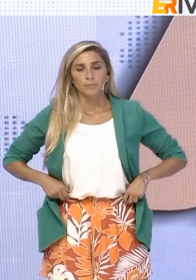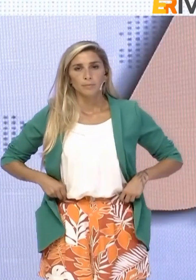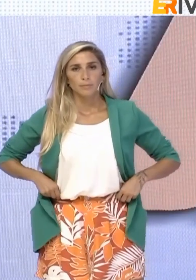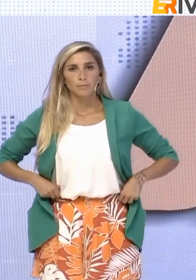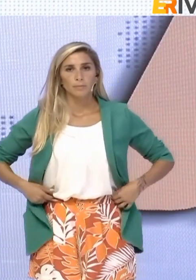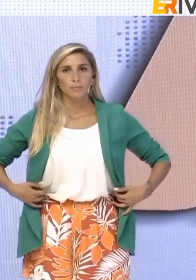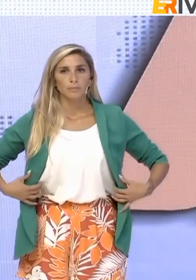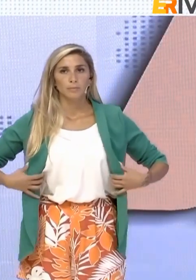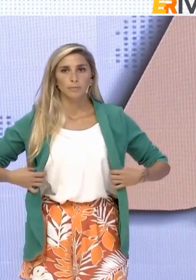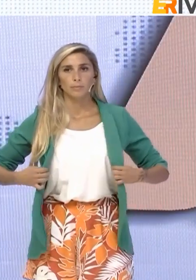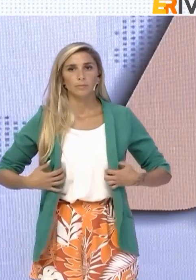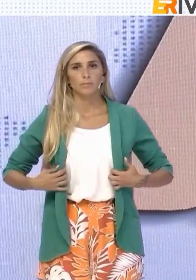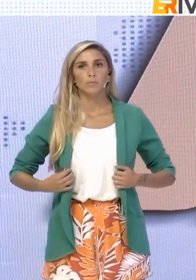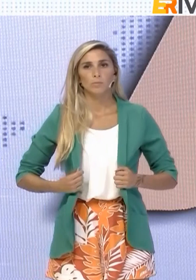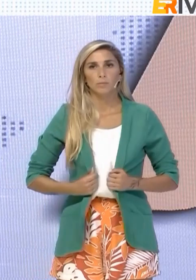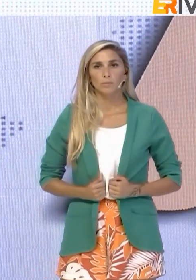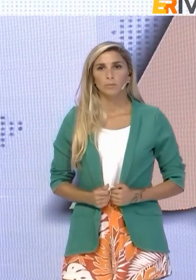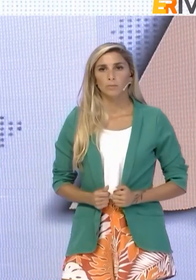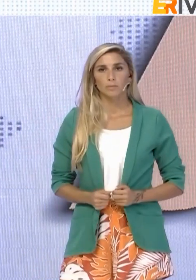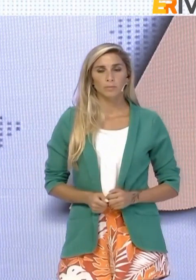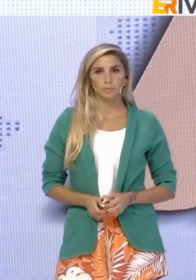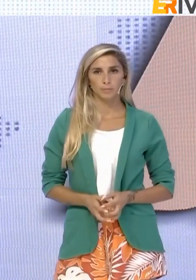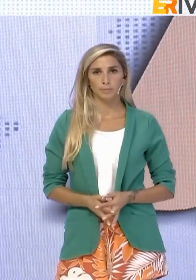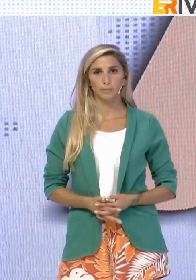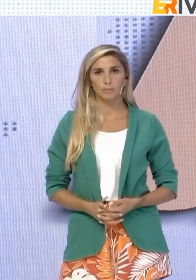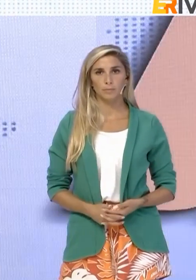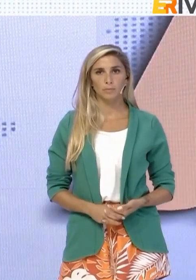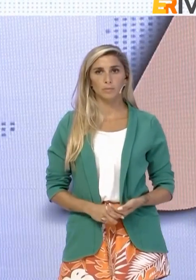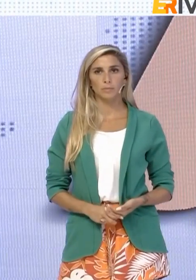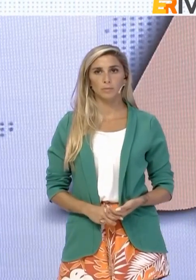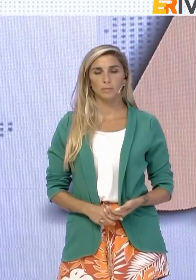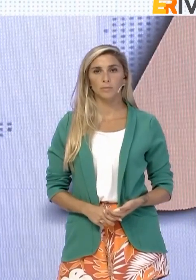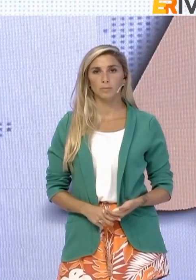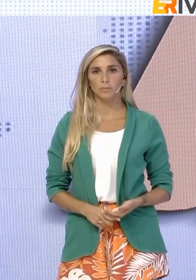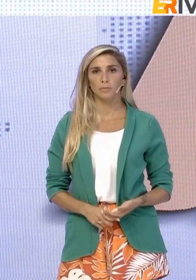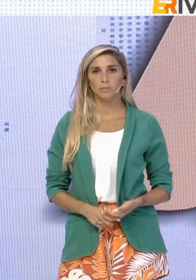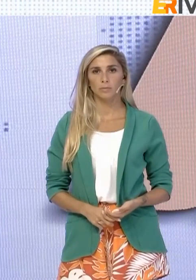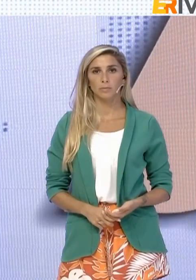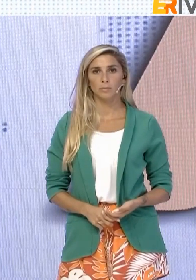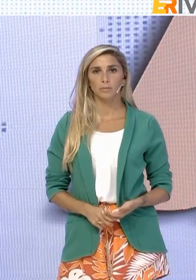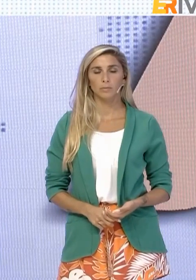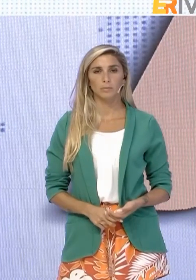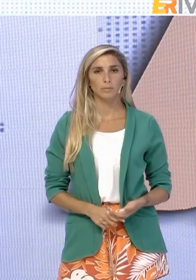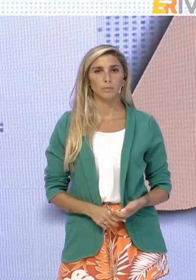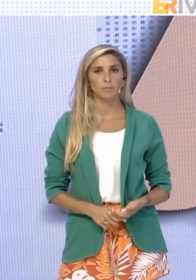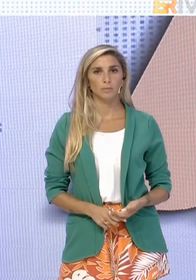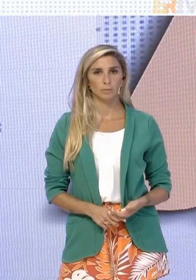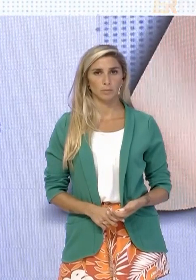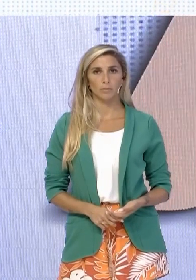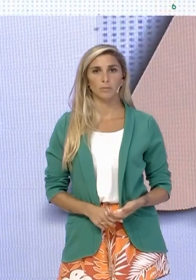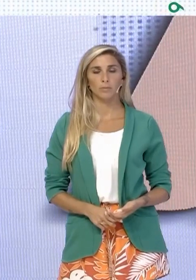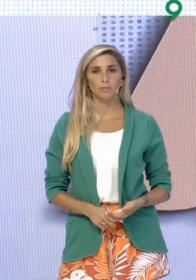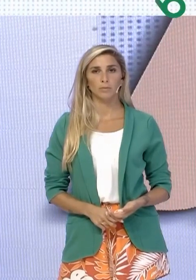de un premio, de lo que fuera, o de un beneficio social, y voy llevando a esa persona por un